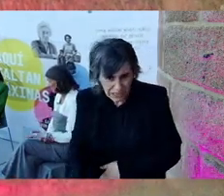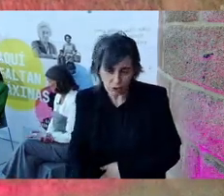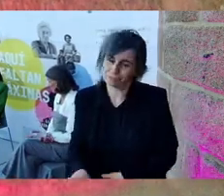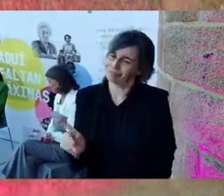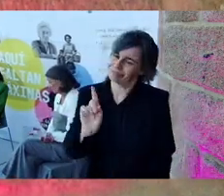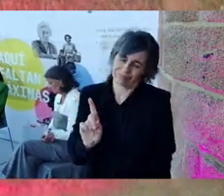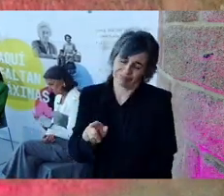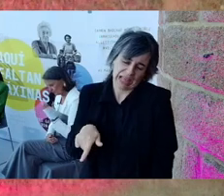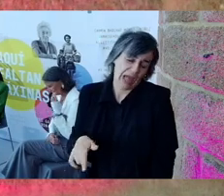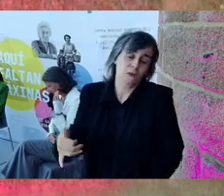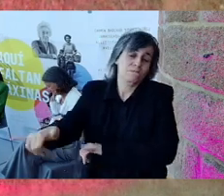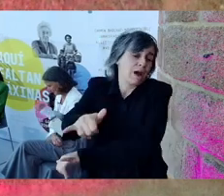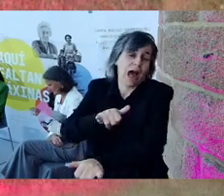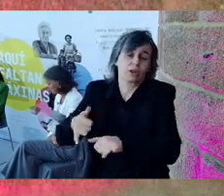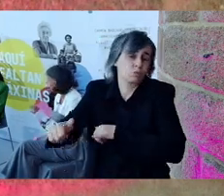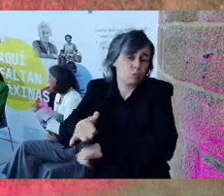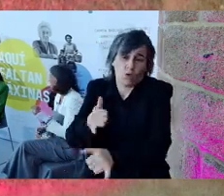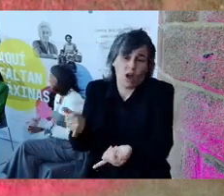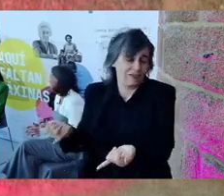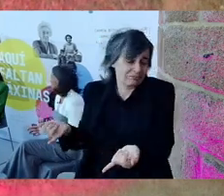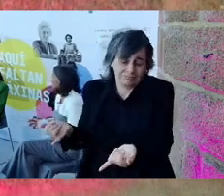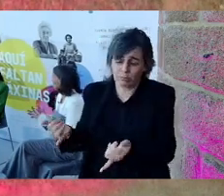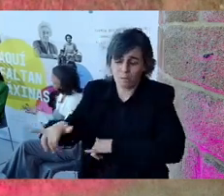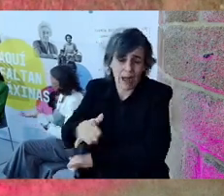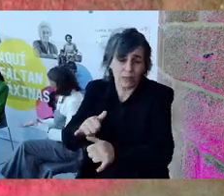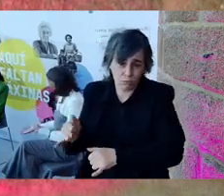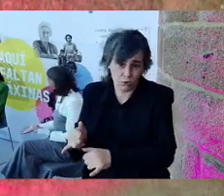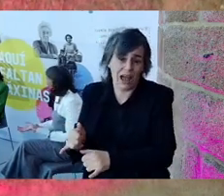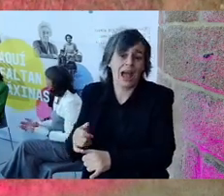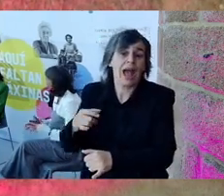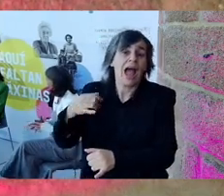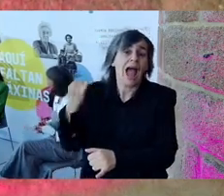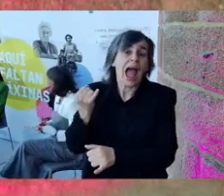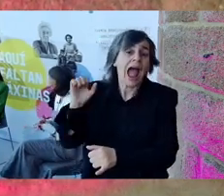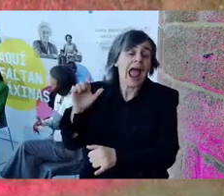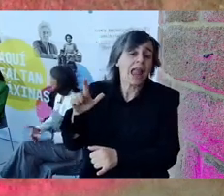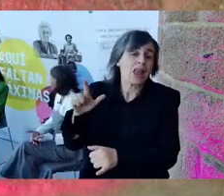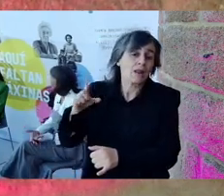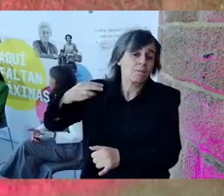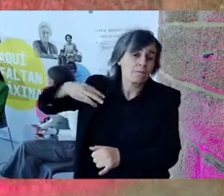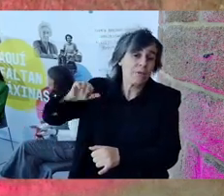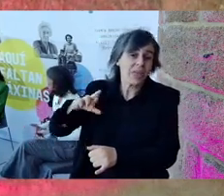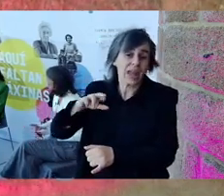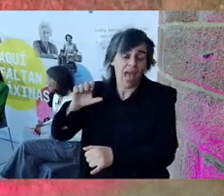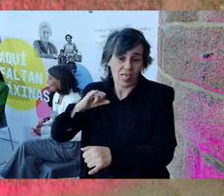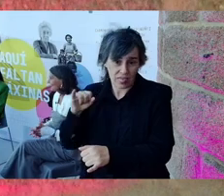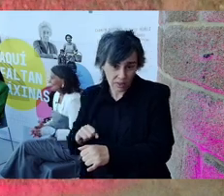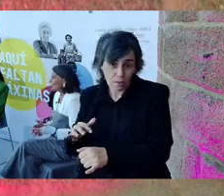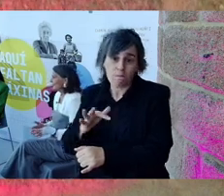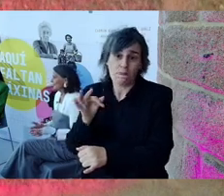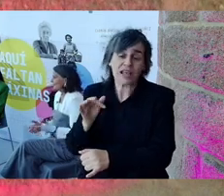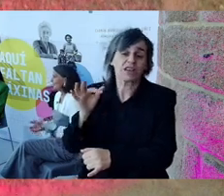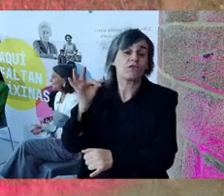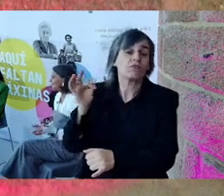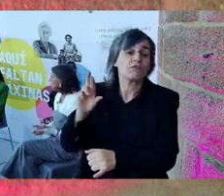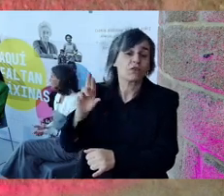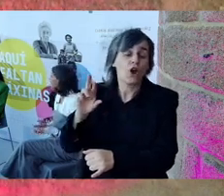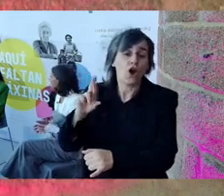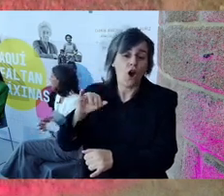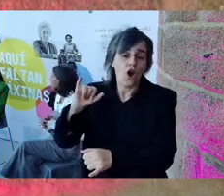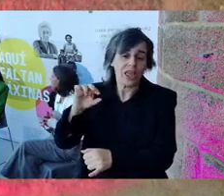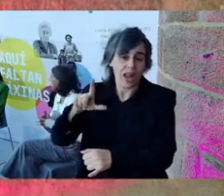tutores, que eran Gelmírez, que es un pájaro de cuenta, y Froilaz, que era su